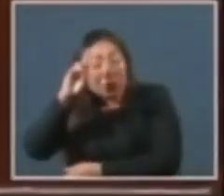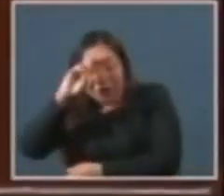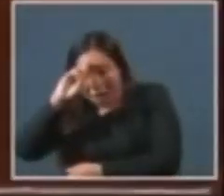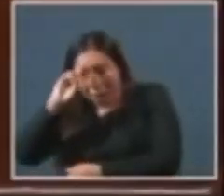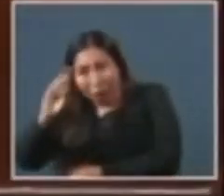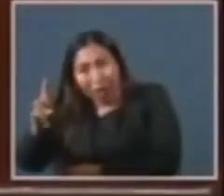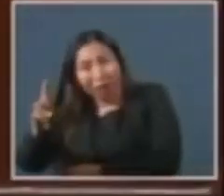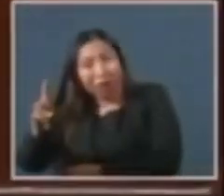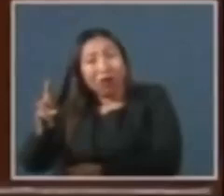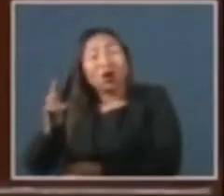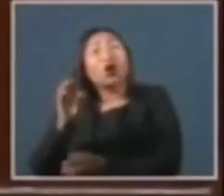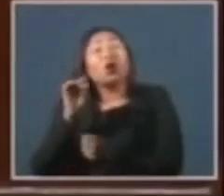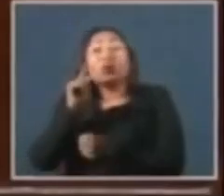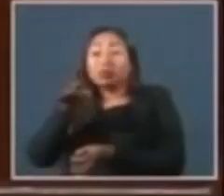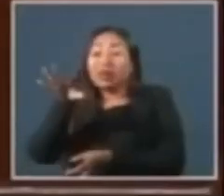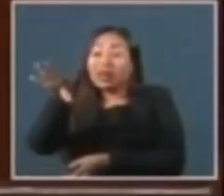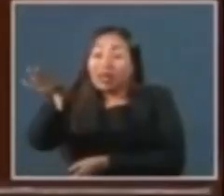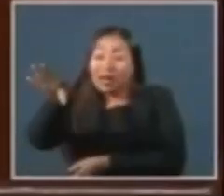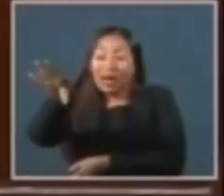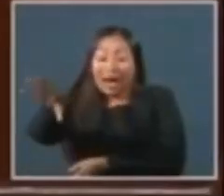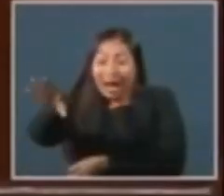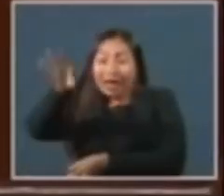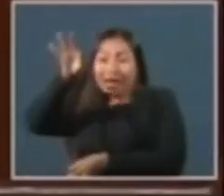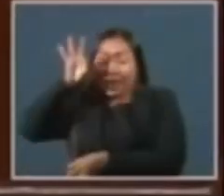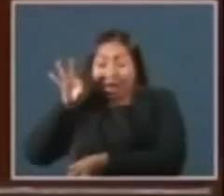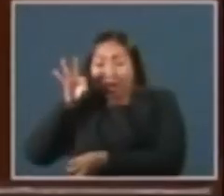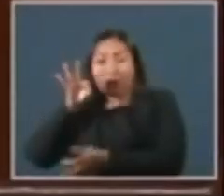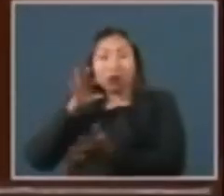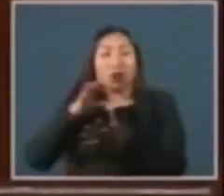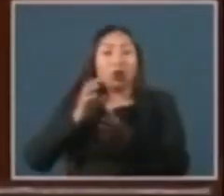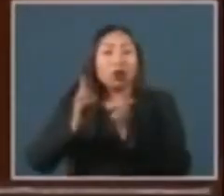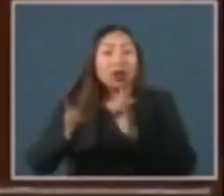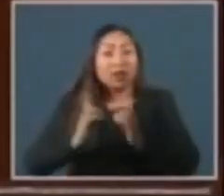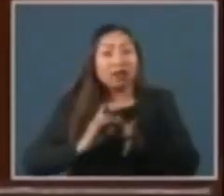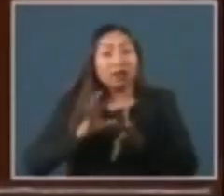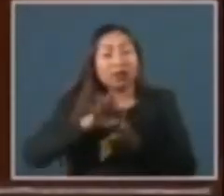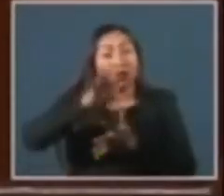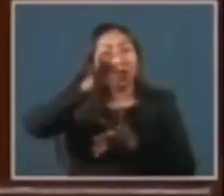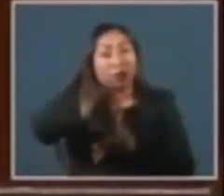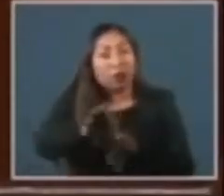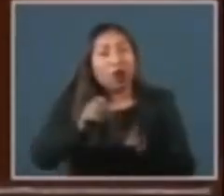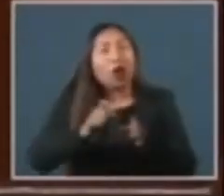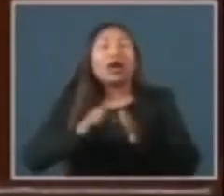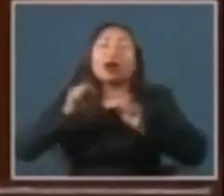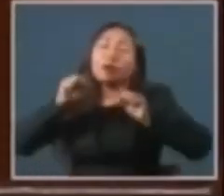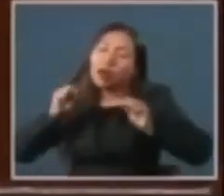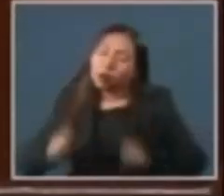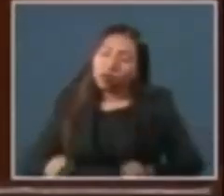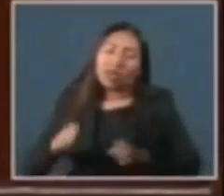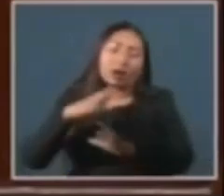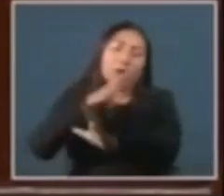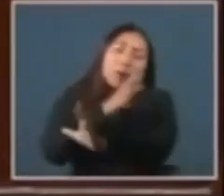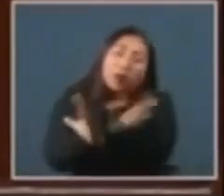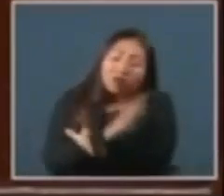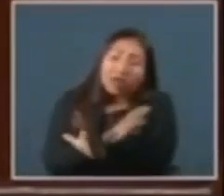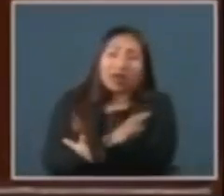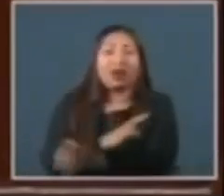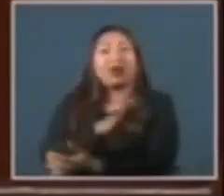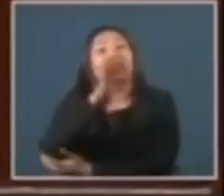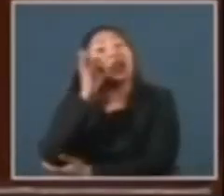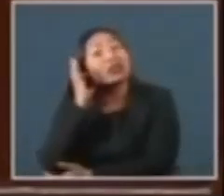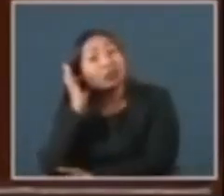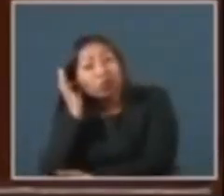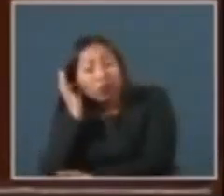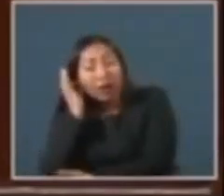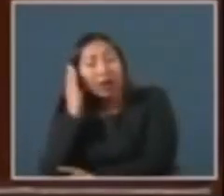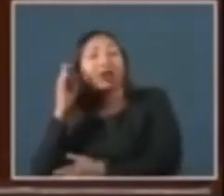elegido como defensor de los derechos humanos, era para proteger los derechos de las mujeres, de los adultos, de